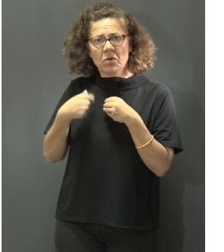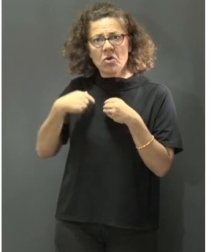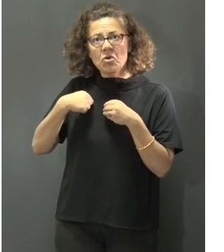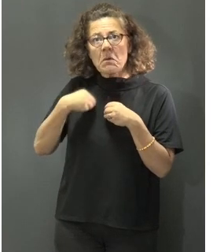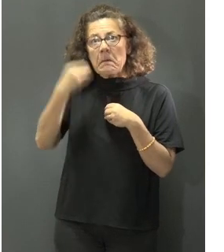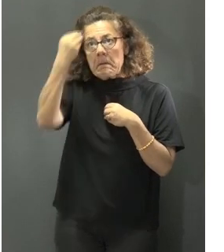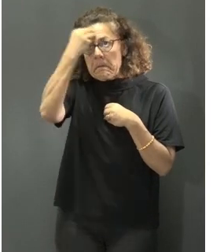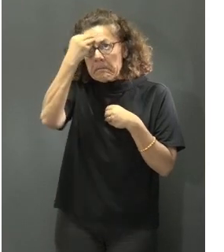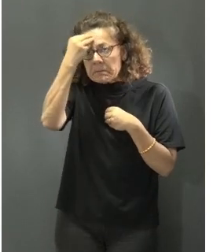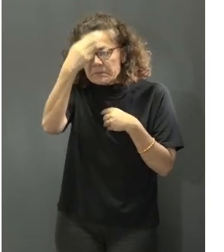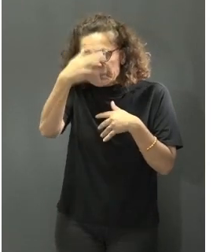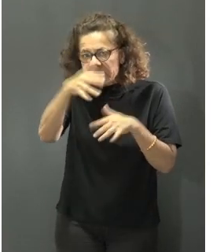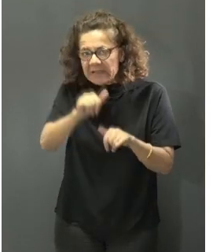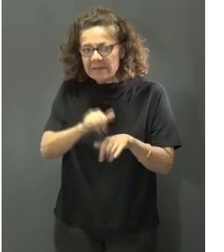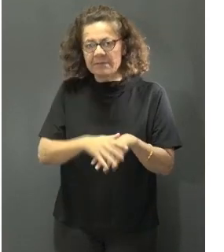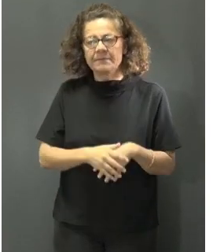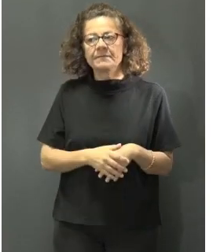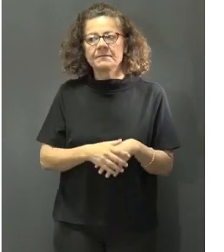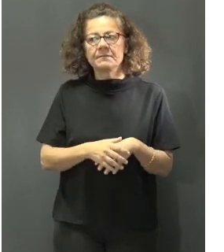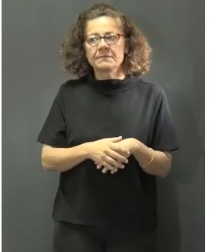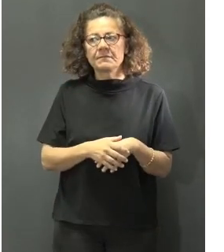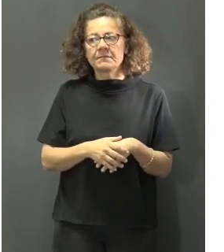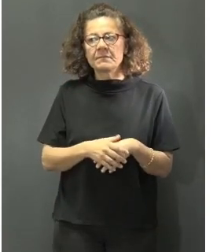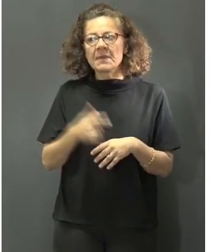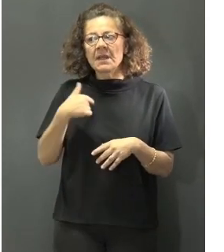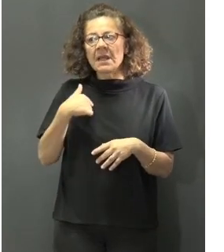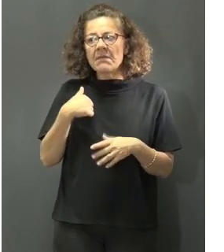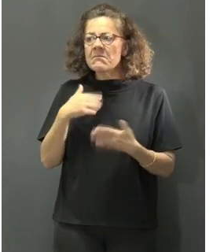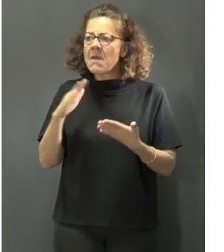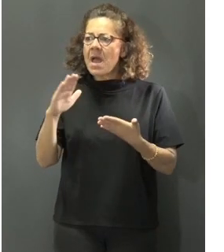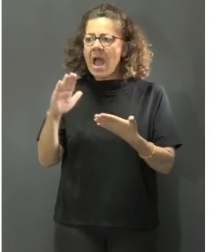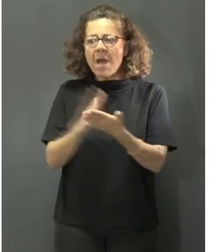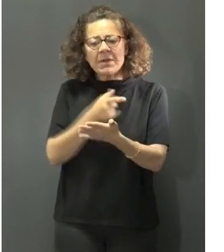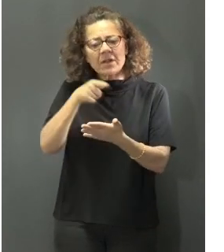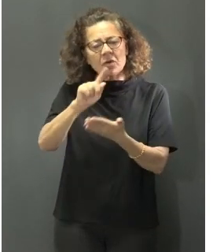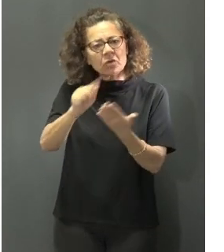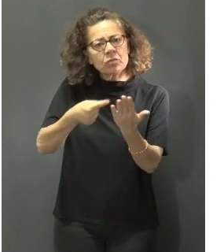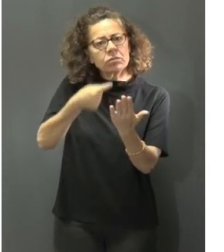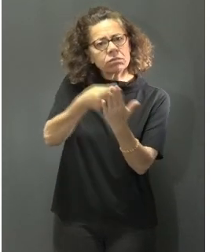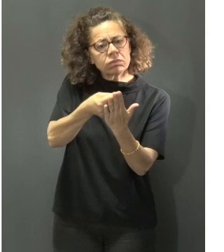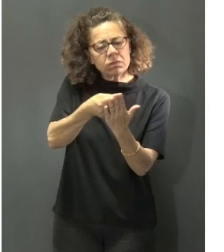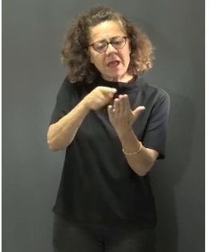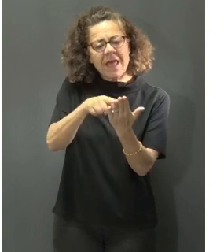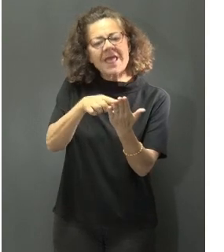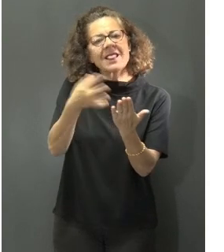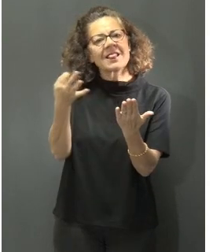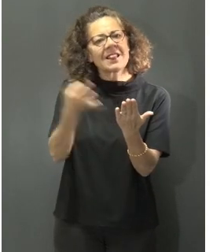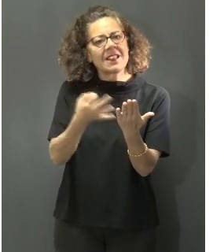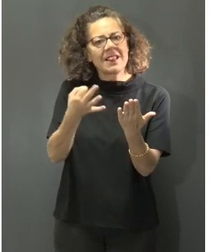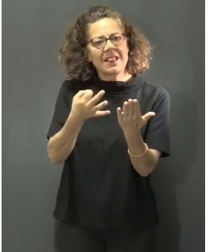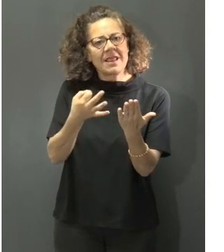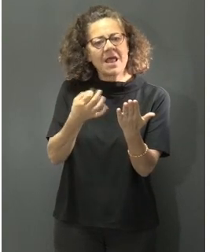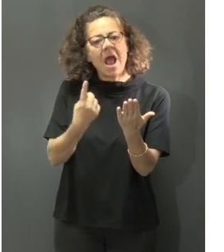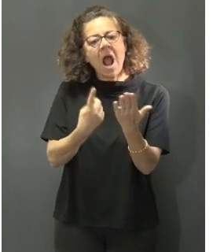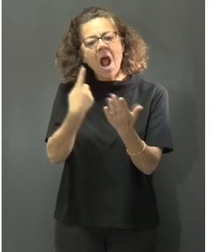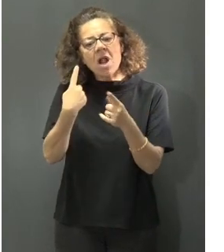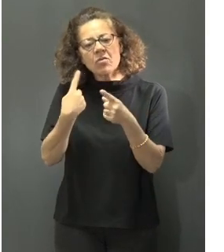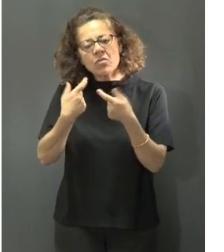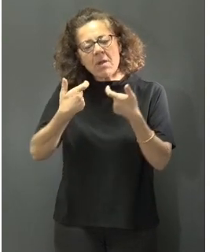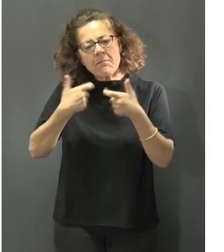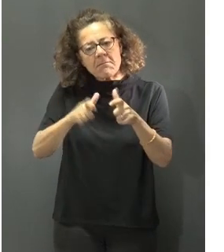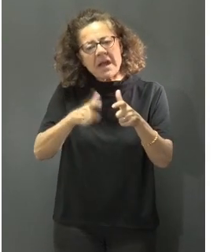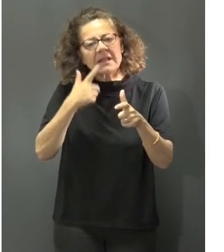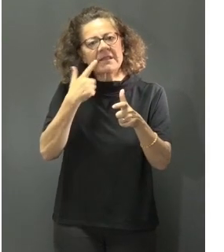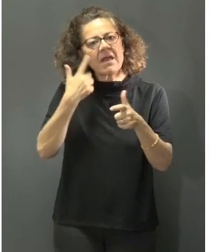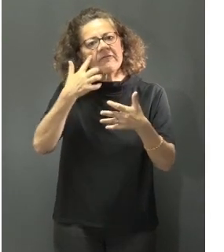ocurrió. Y es que independientemente de lo que tú pongas tienes que verificar. Hay una parte de verificación final.